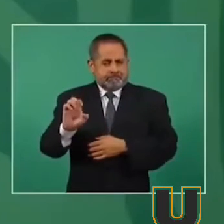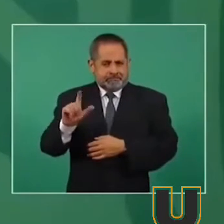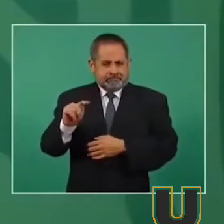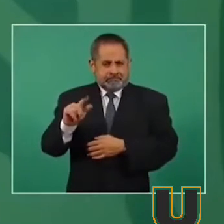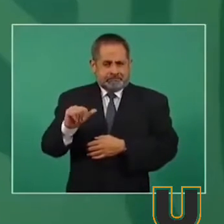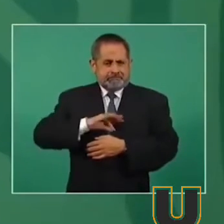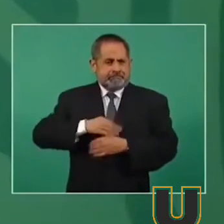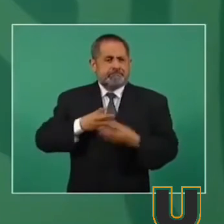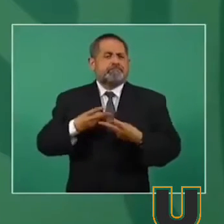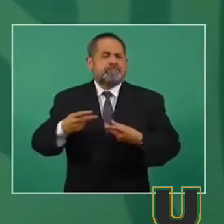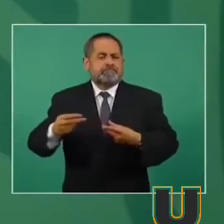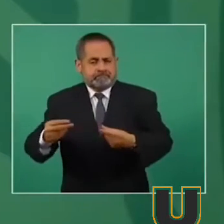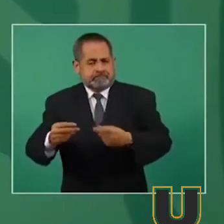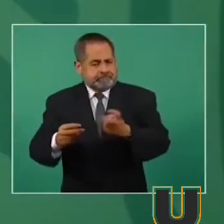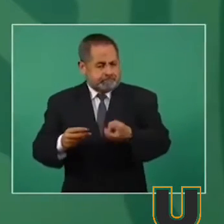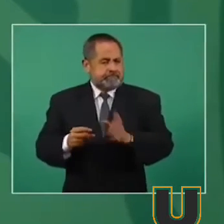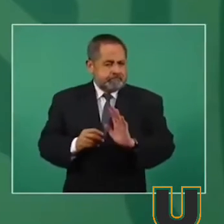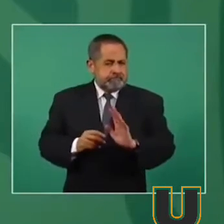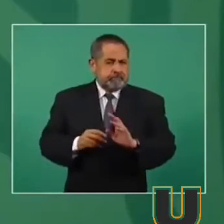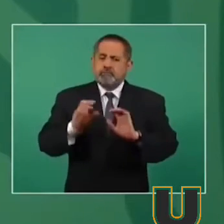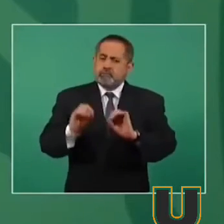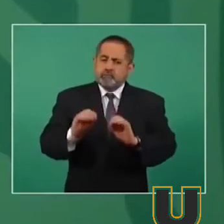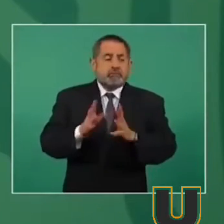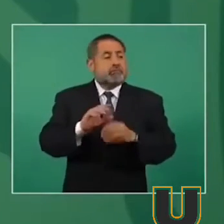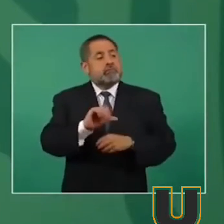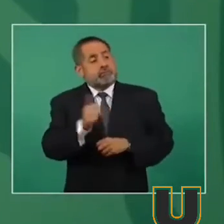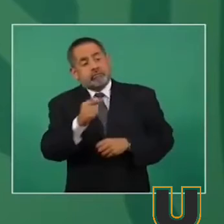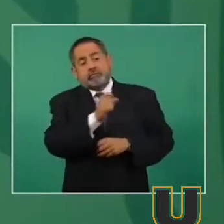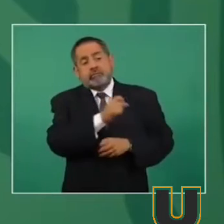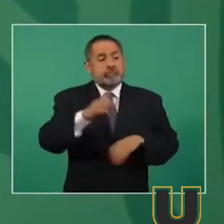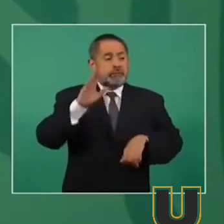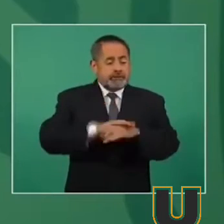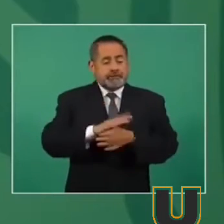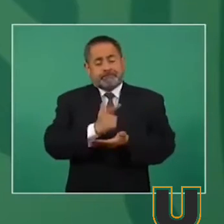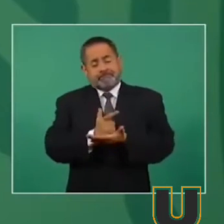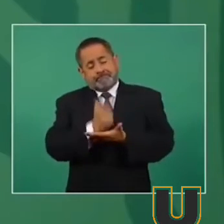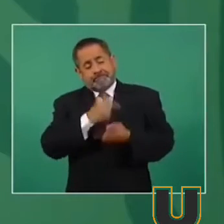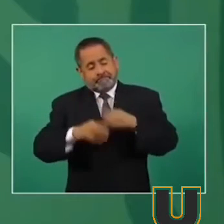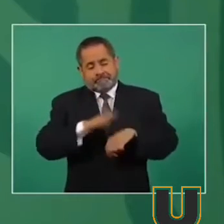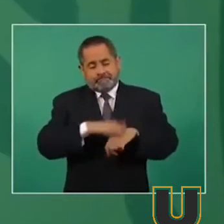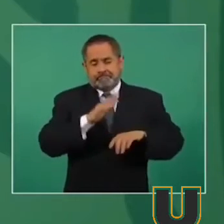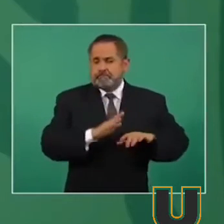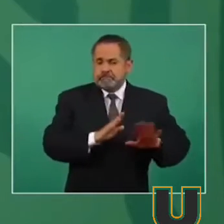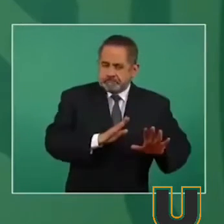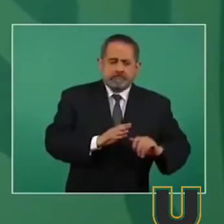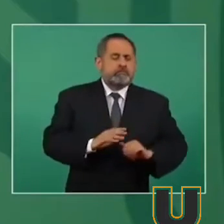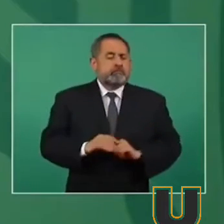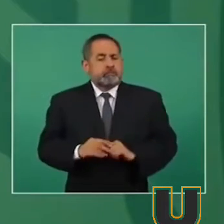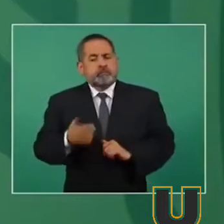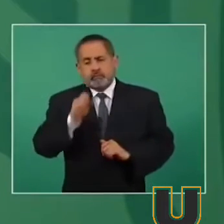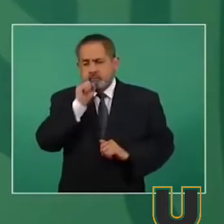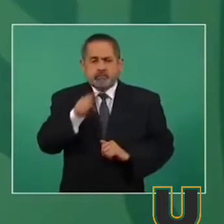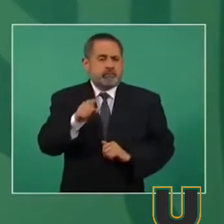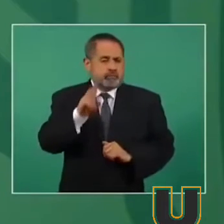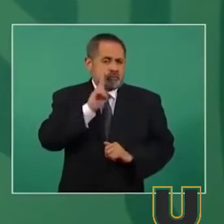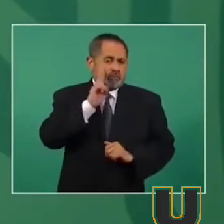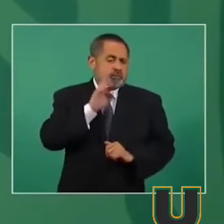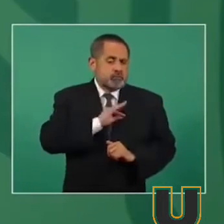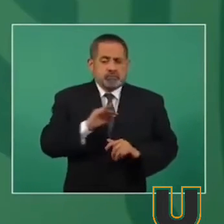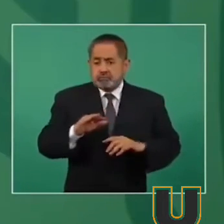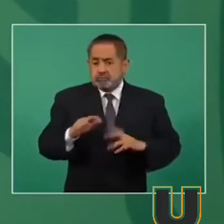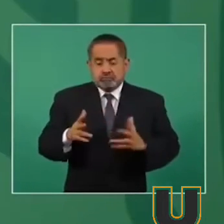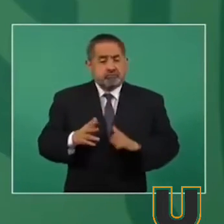más virulento, más agresivo, que tuviera mayor capacidad de causar daño o enfermedad grave. Y también la posibilidad de